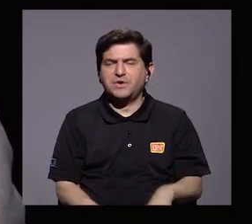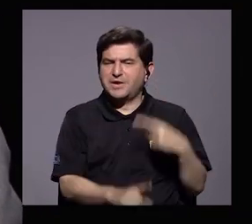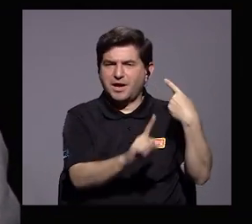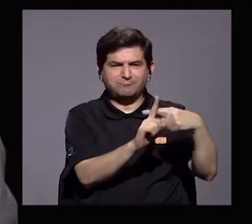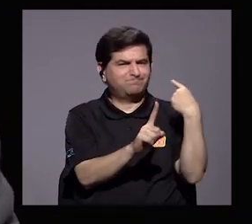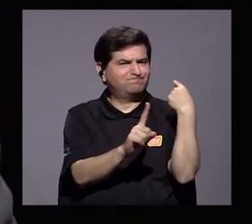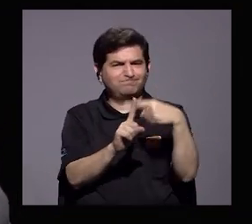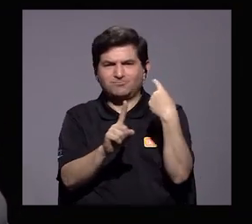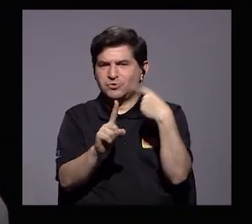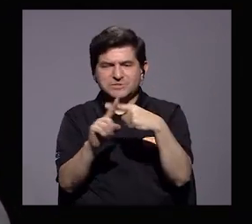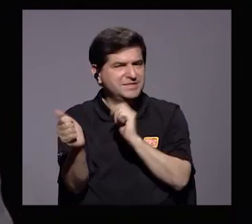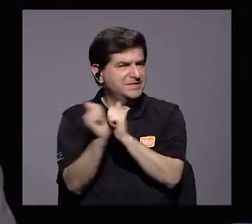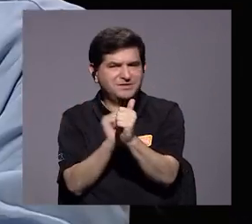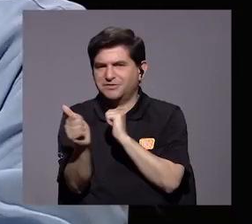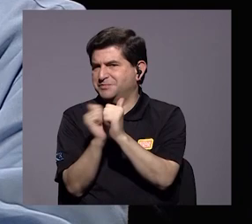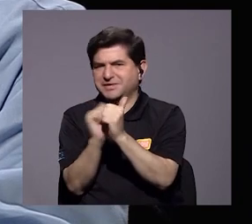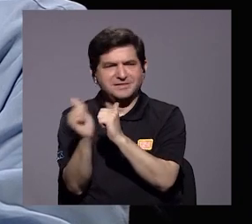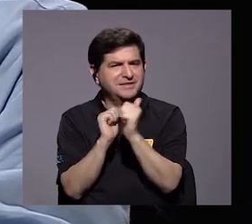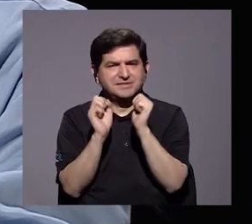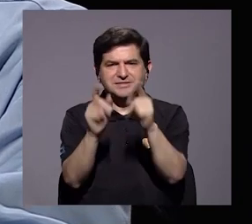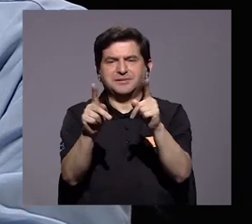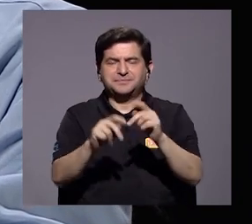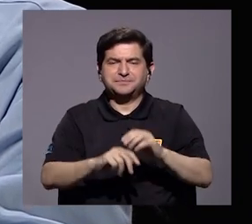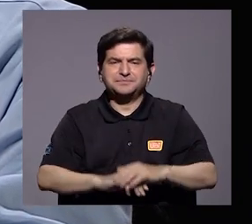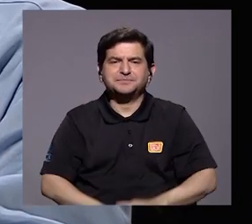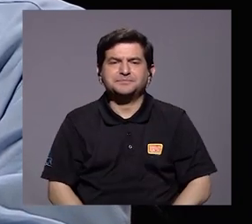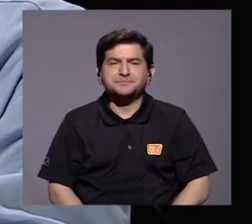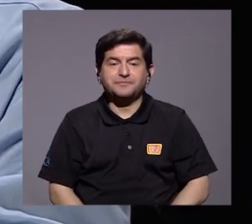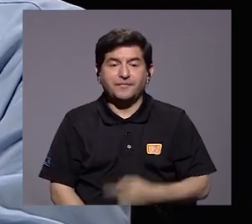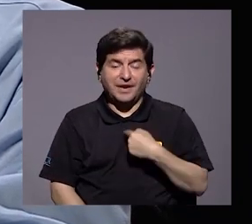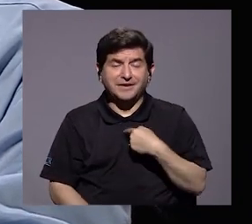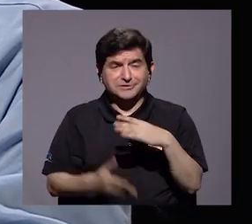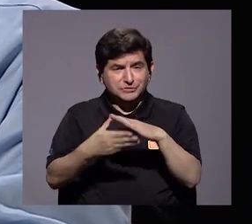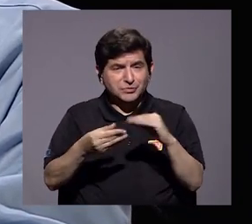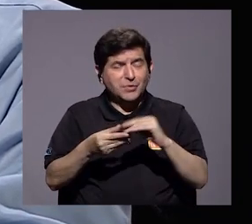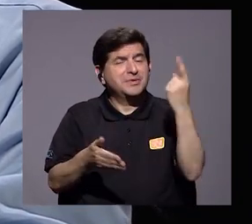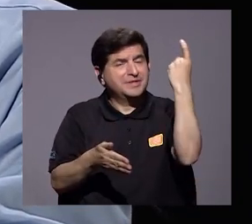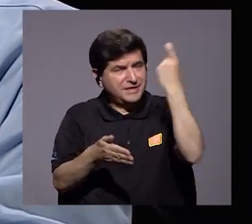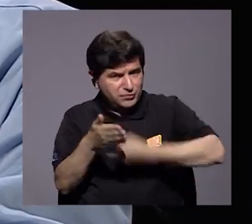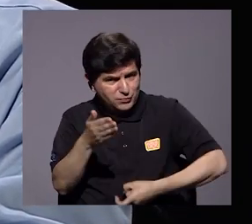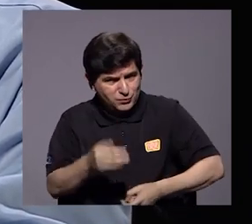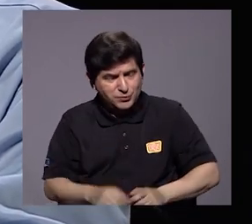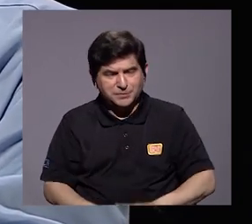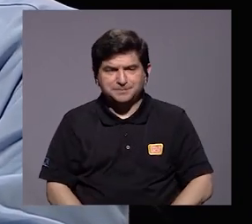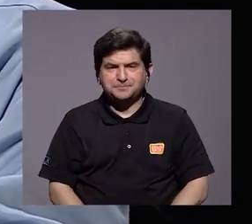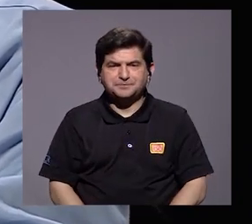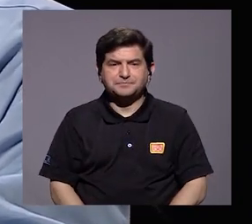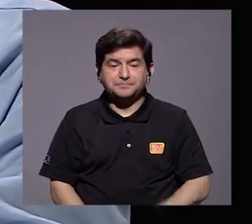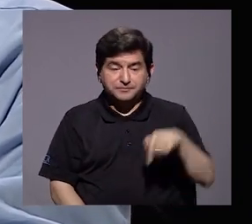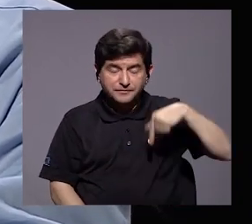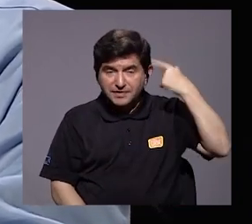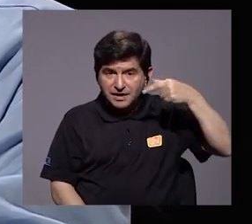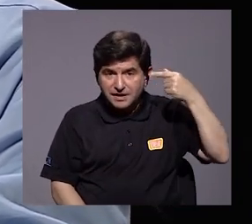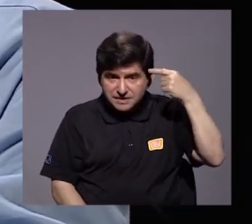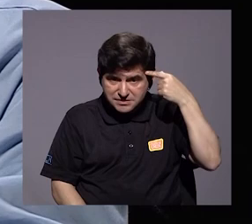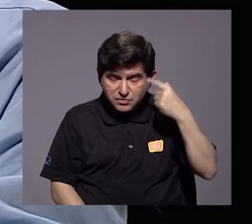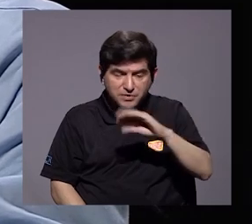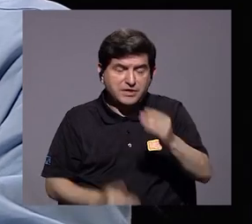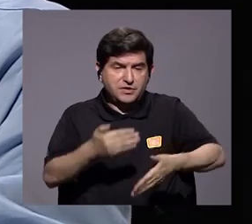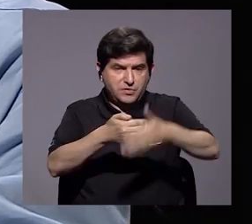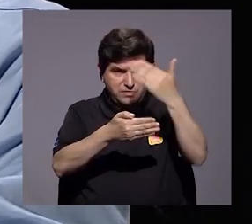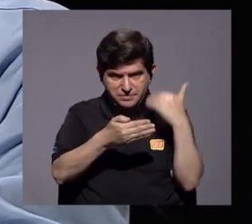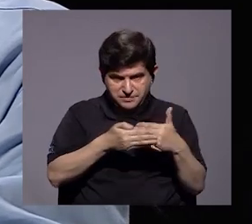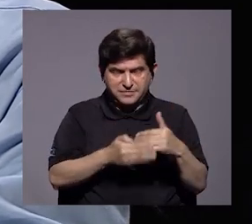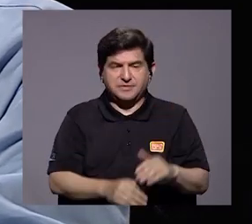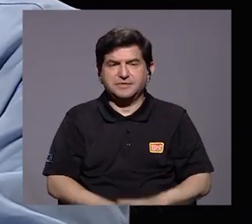positivos para poder competir yo voy a hacer un comentario muy duro aquí para pero este gobierno y el anterior